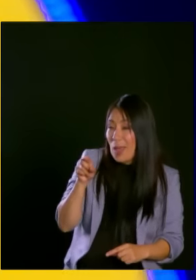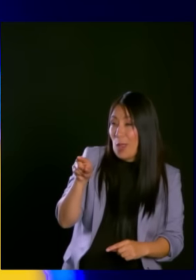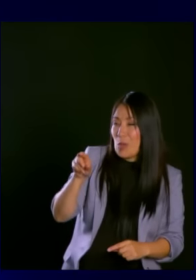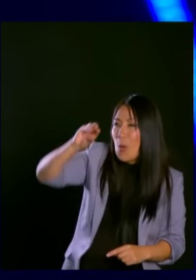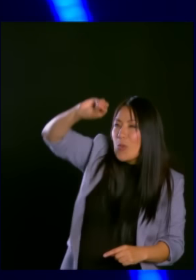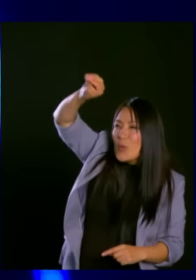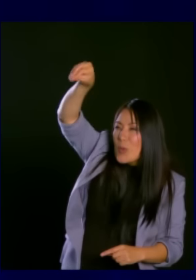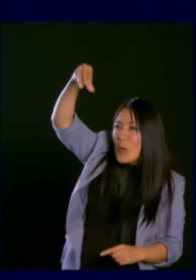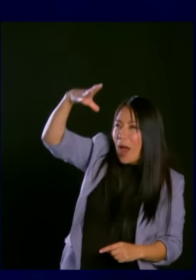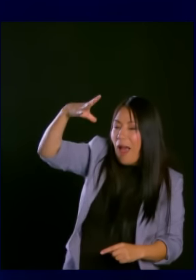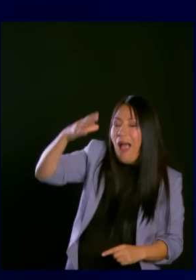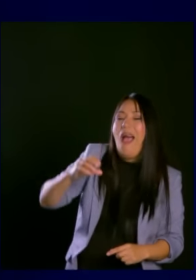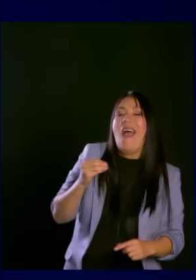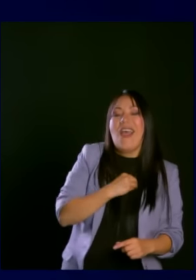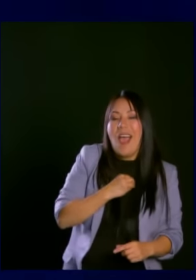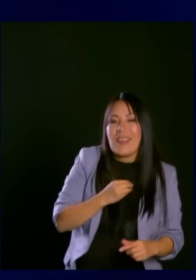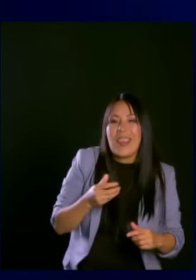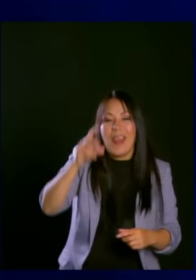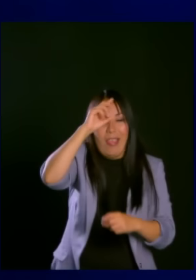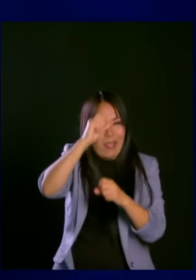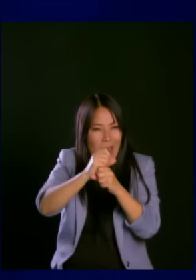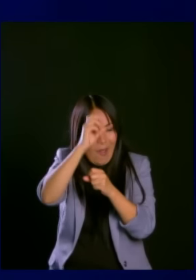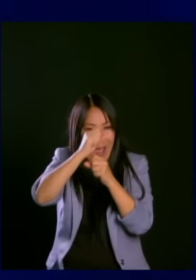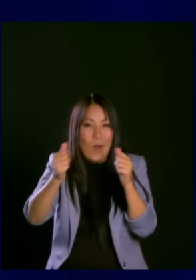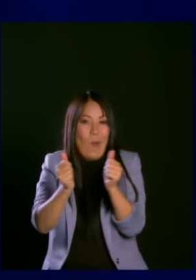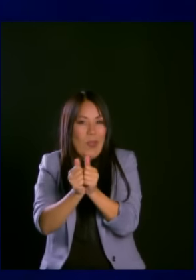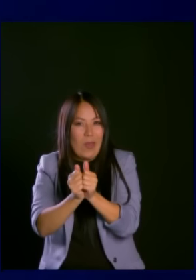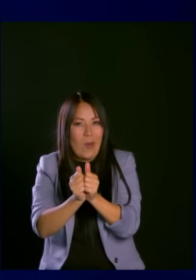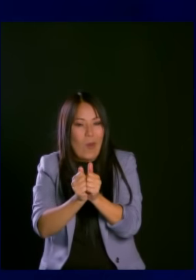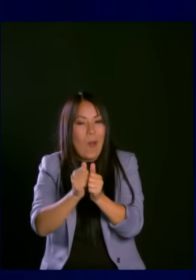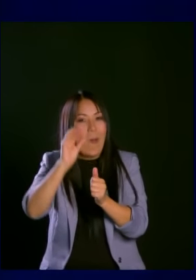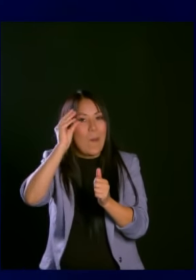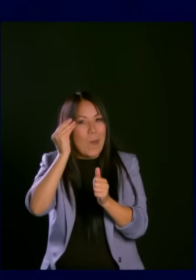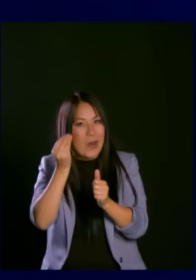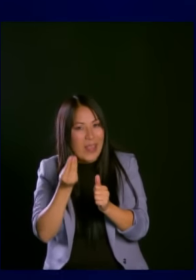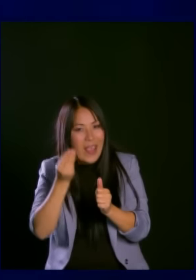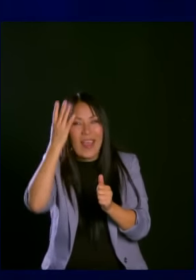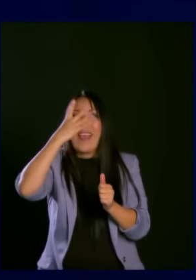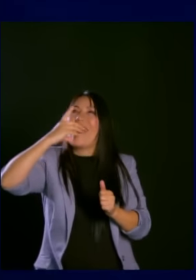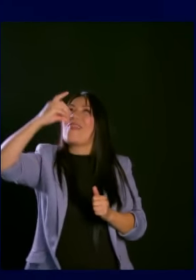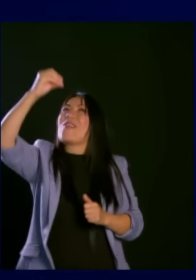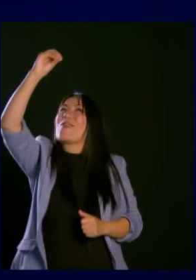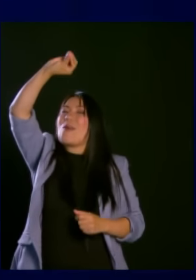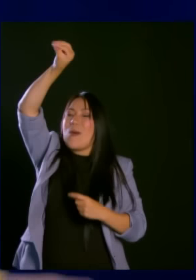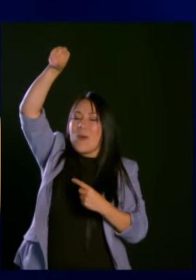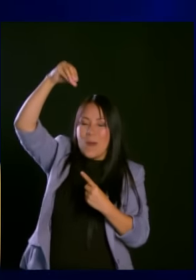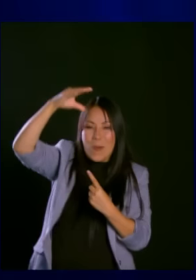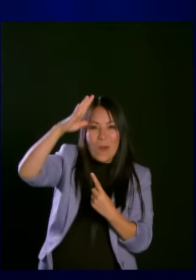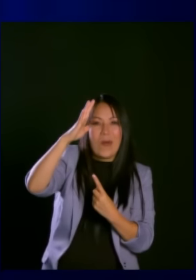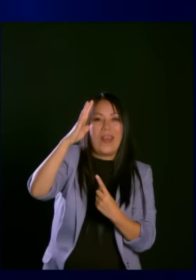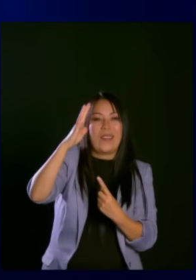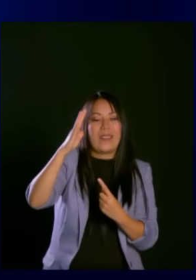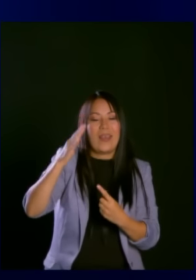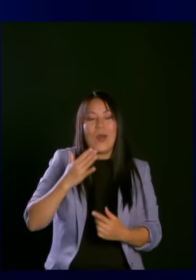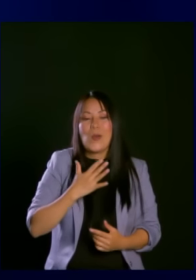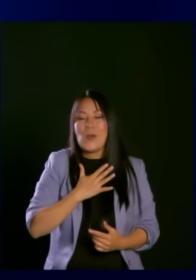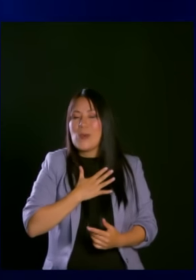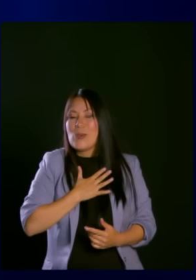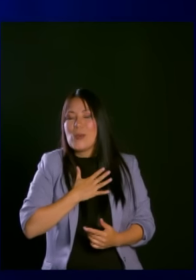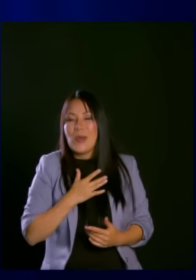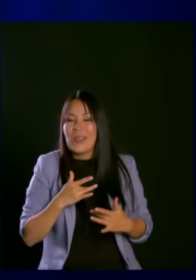¿Eso solo viene de quién? Solo viene de Dios y de nadie más. Haciendo una unción aquí